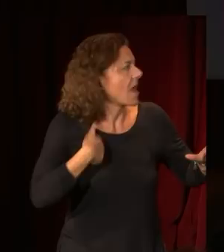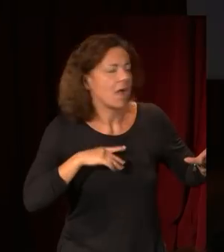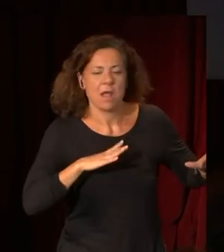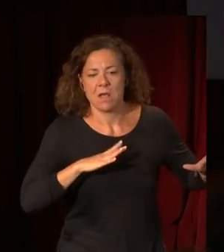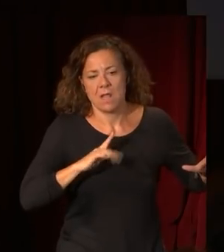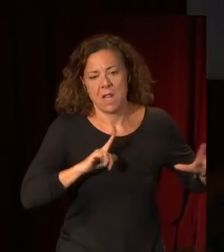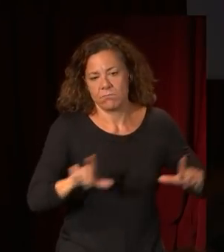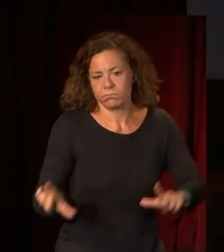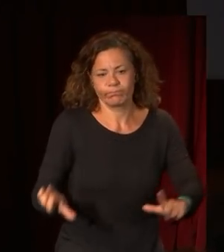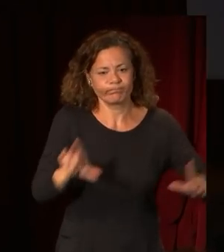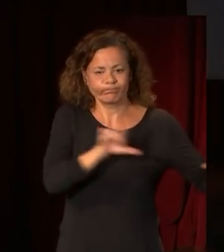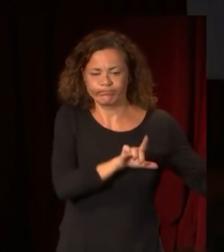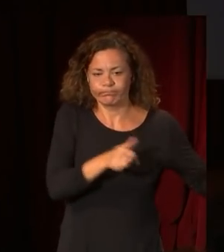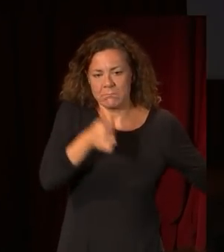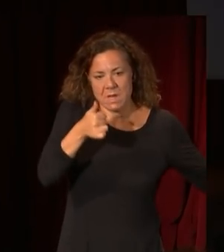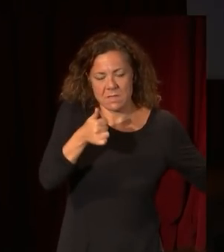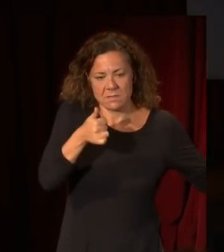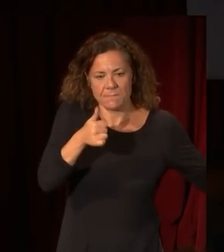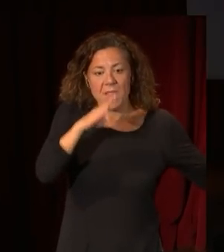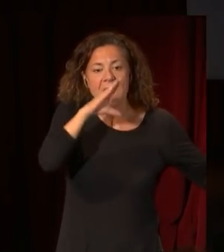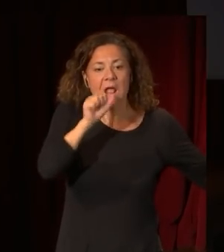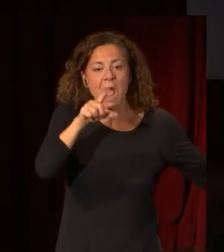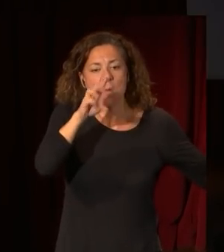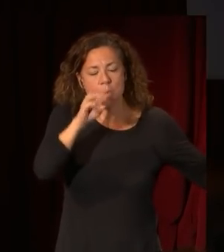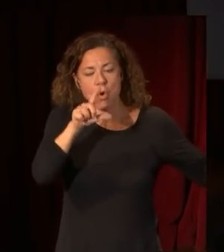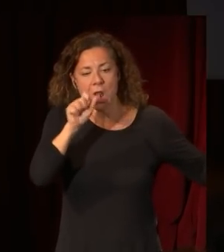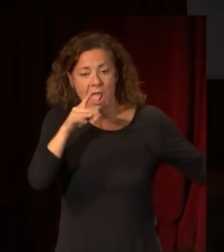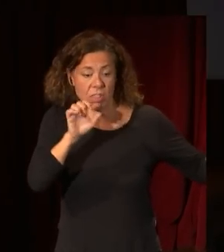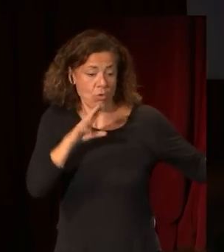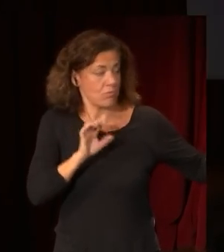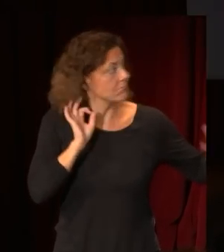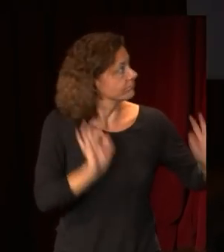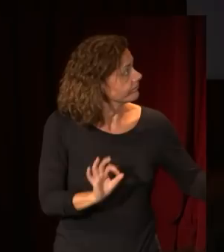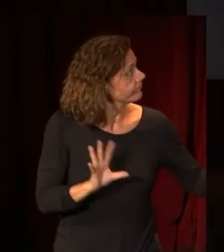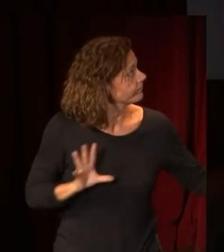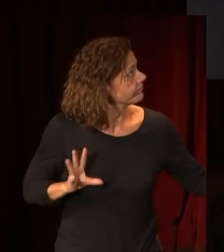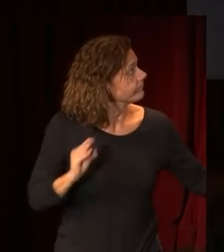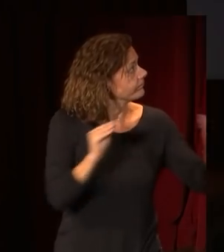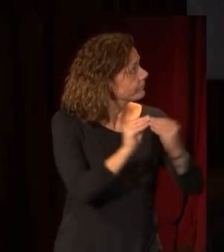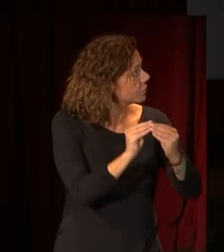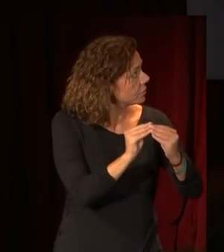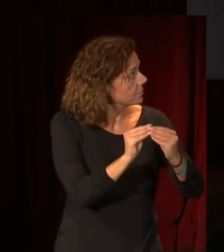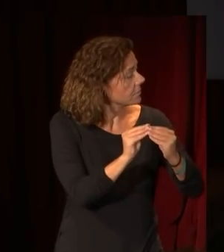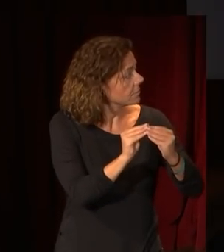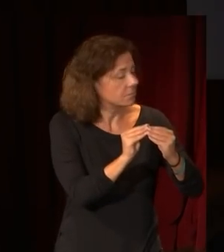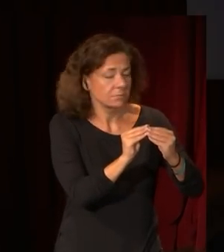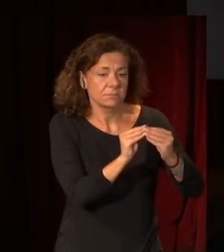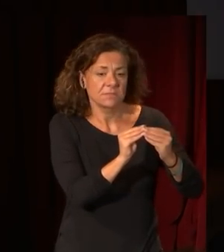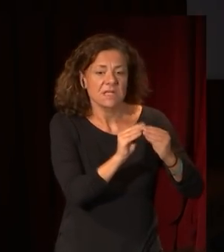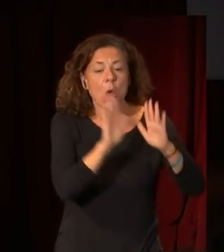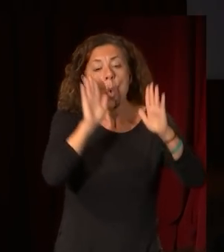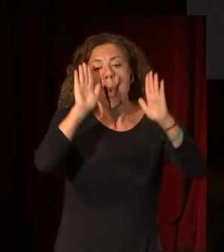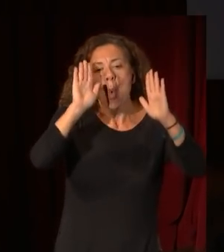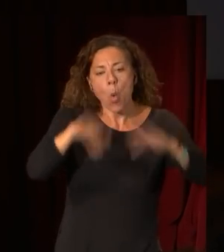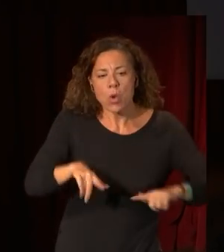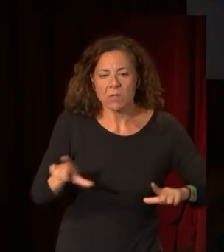a la obra al capo laboró de bermejo que coincide con la última obra conocida